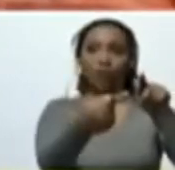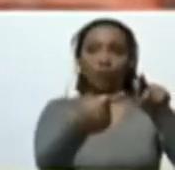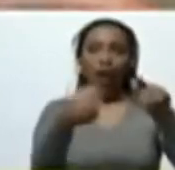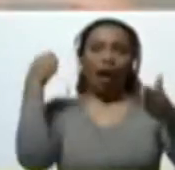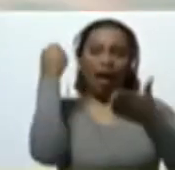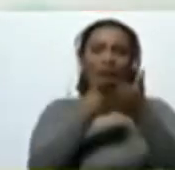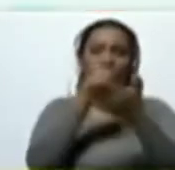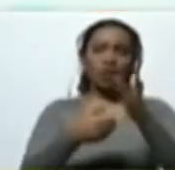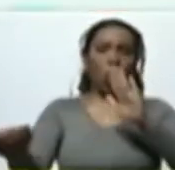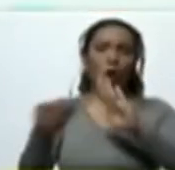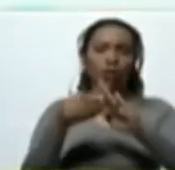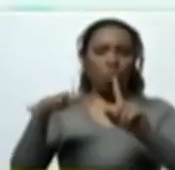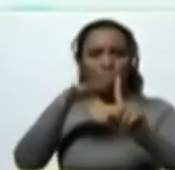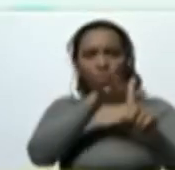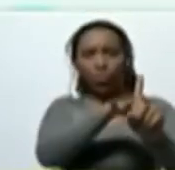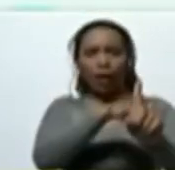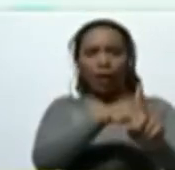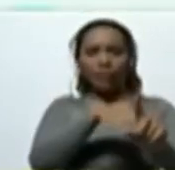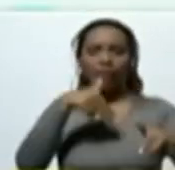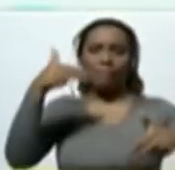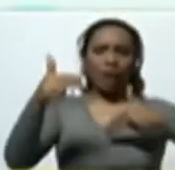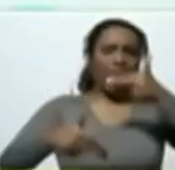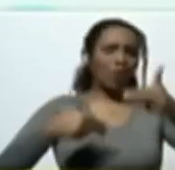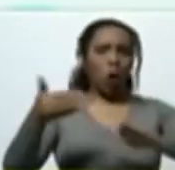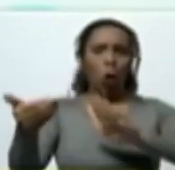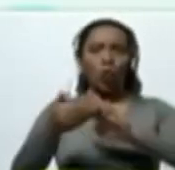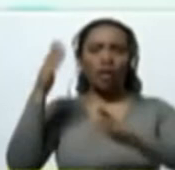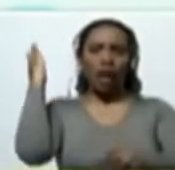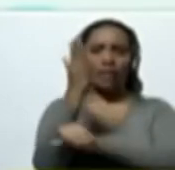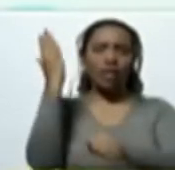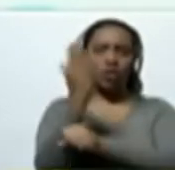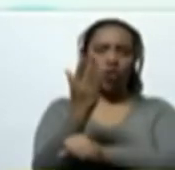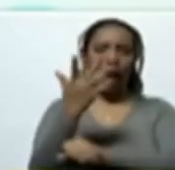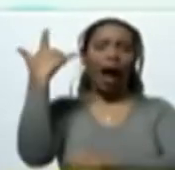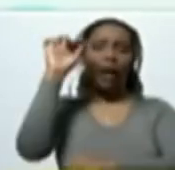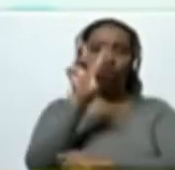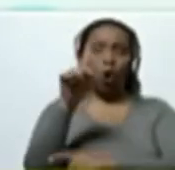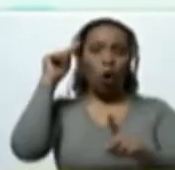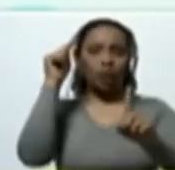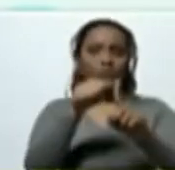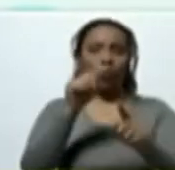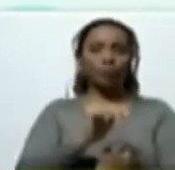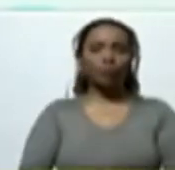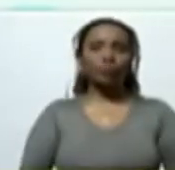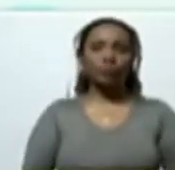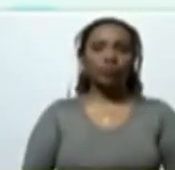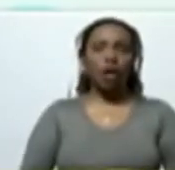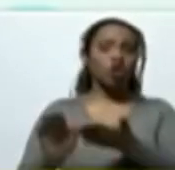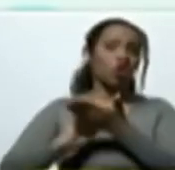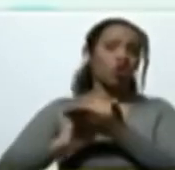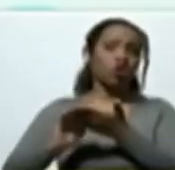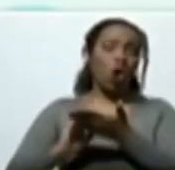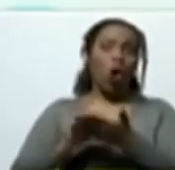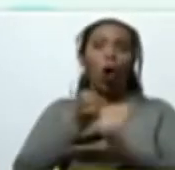en la lucha contra la persecución criminal, contra las sanciones criminales, tenemos dos objetivos. Recuperar